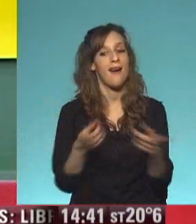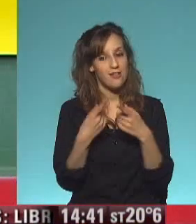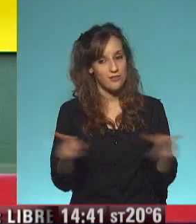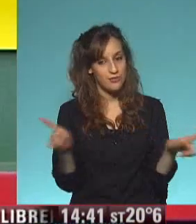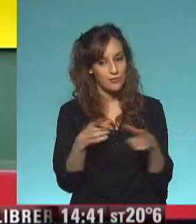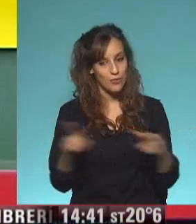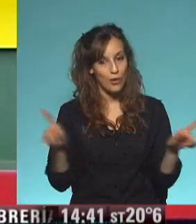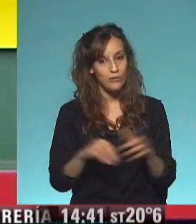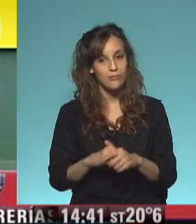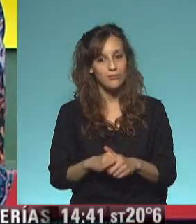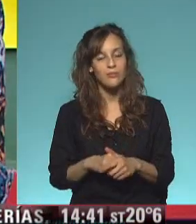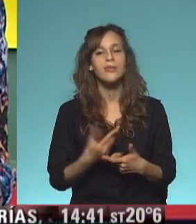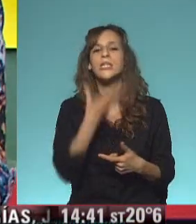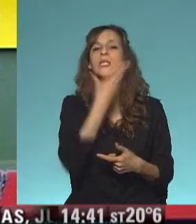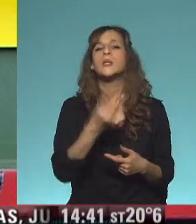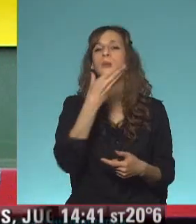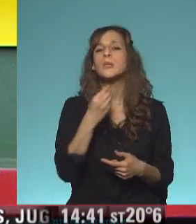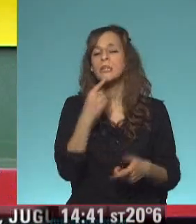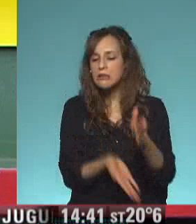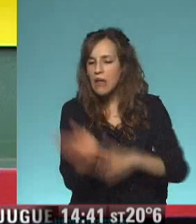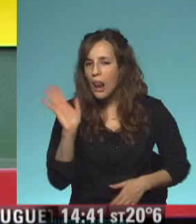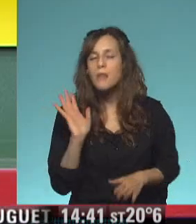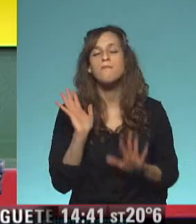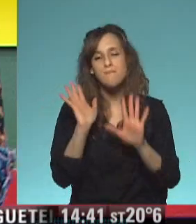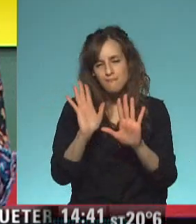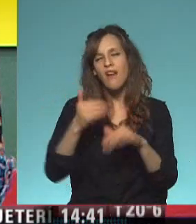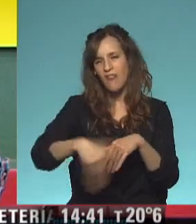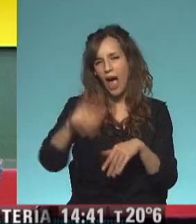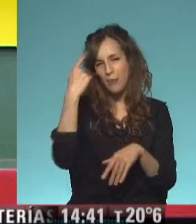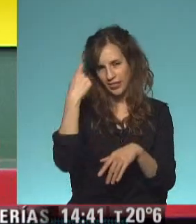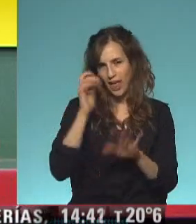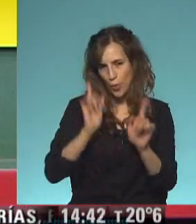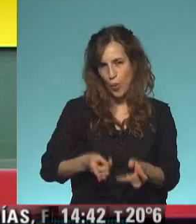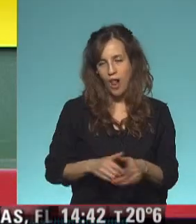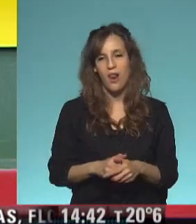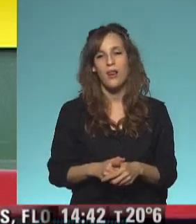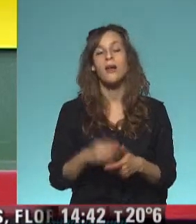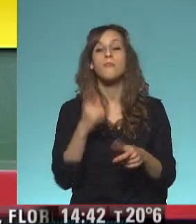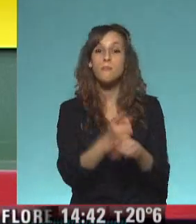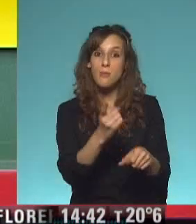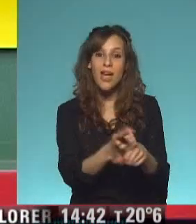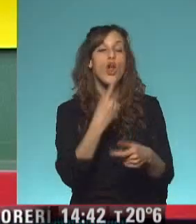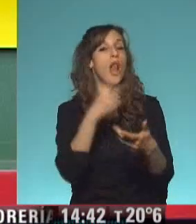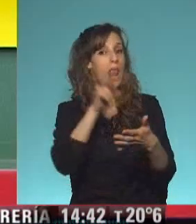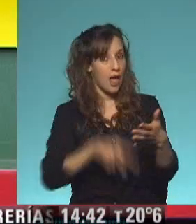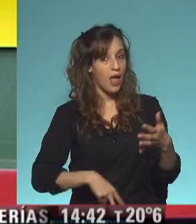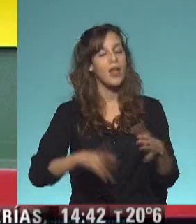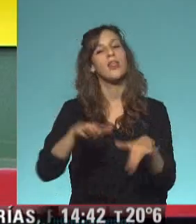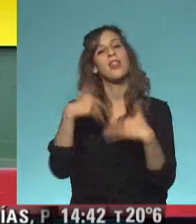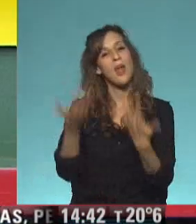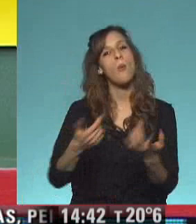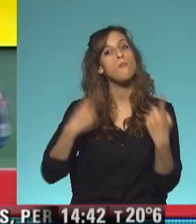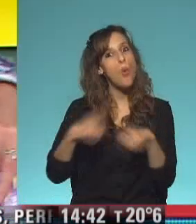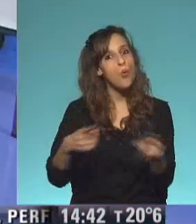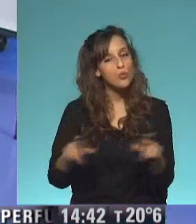que se llama Sal de ahí, chivita, chivita. La vamos a cantar para aprenderla como hacemos siempre, leyéndola y escuchando la música, ¿no?